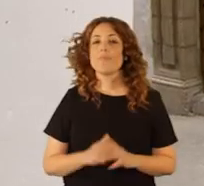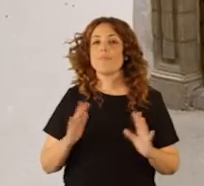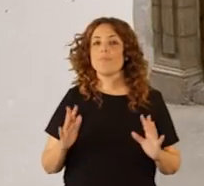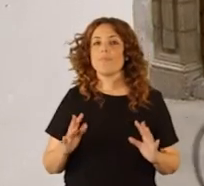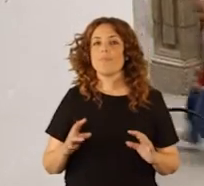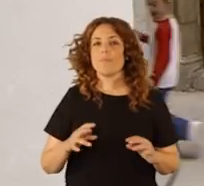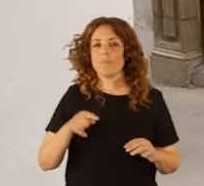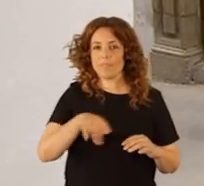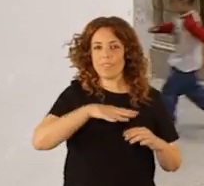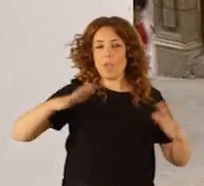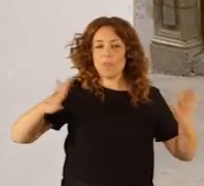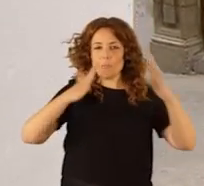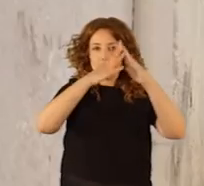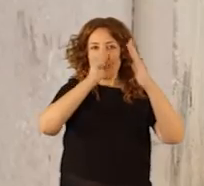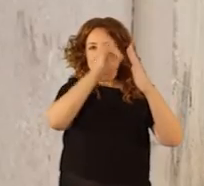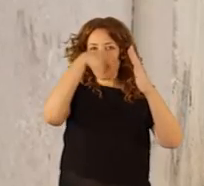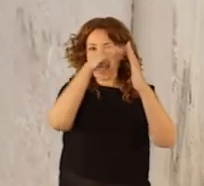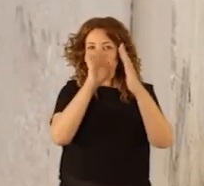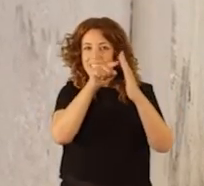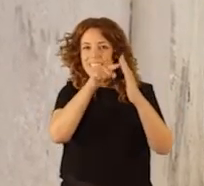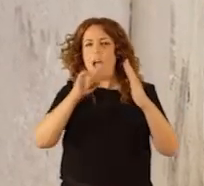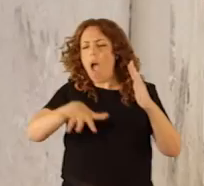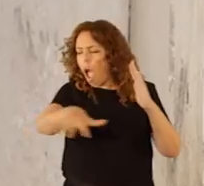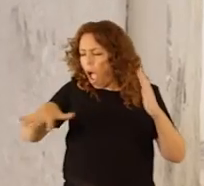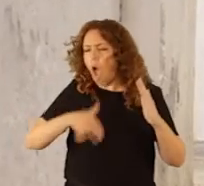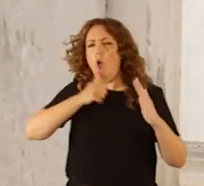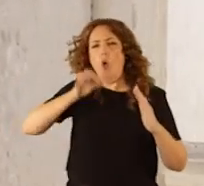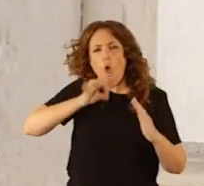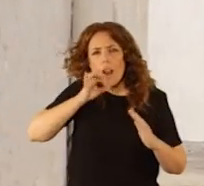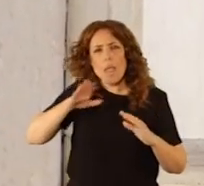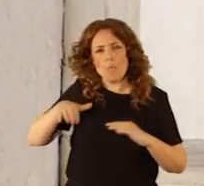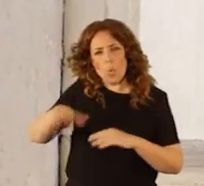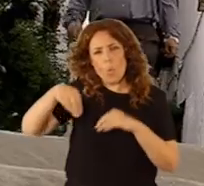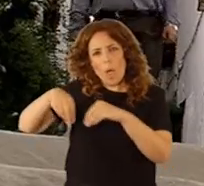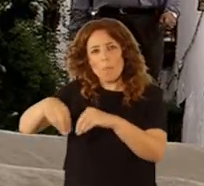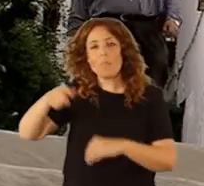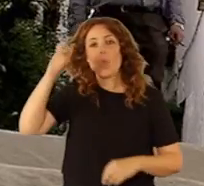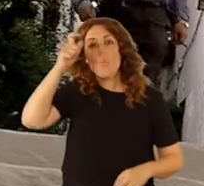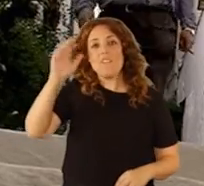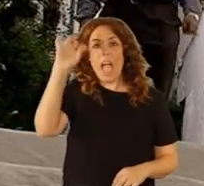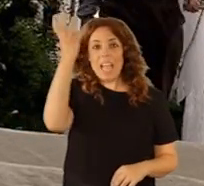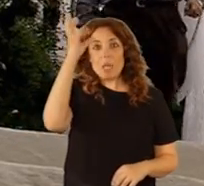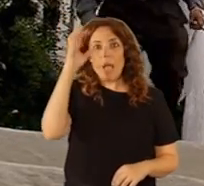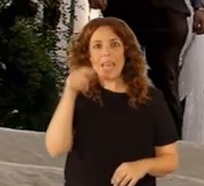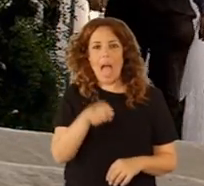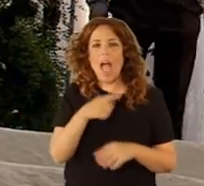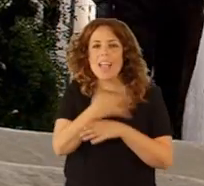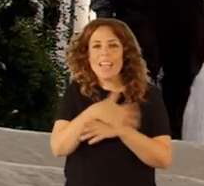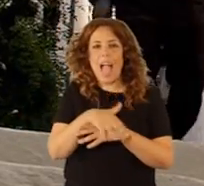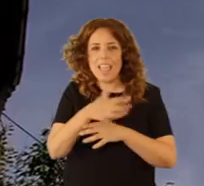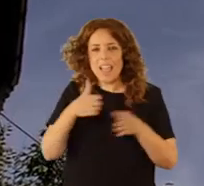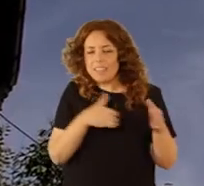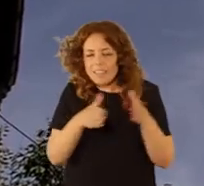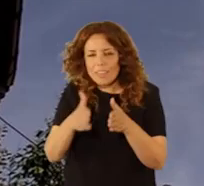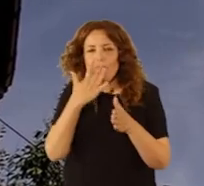a los pies deí rodeado de una campiña de Olivos y huertas el pueblo de Jimena abre sus calles blancas